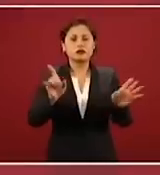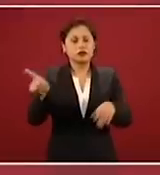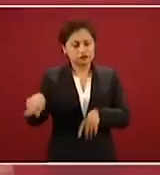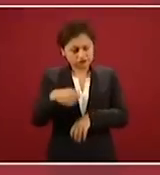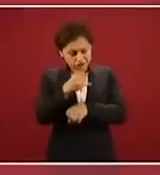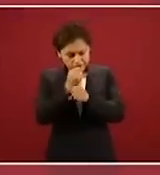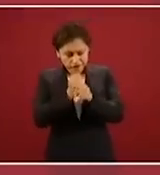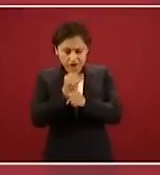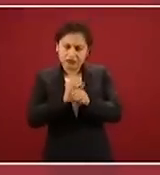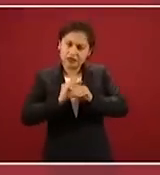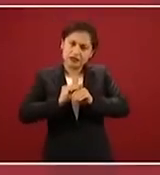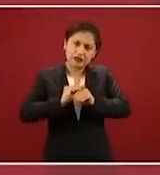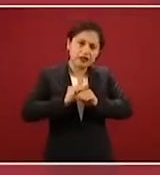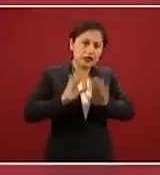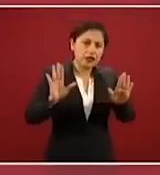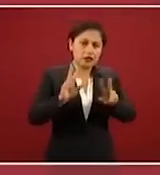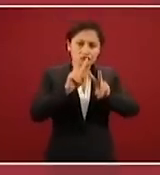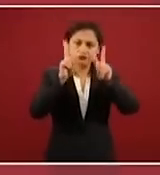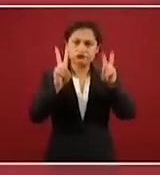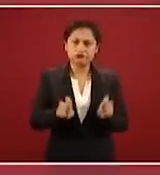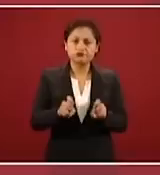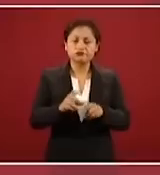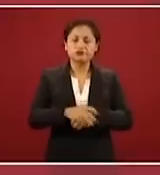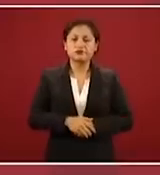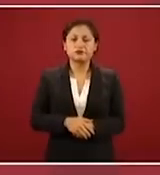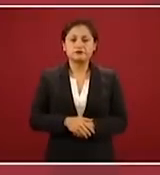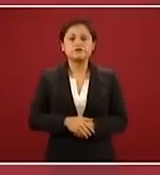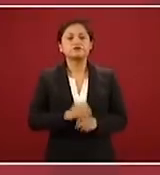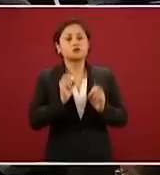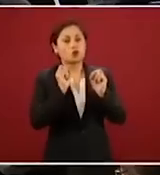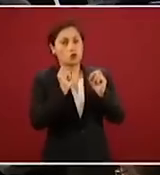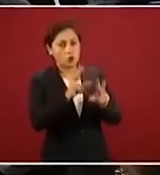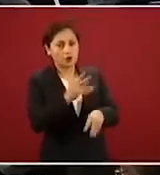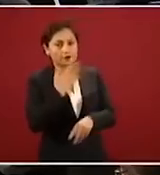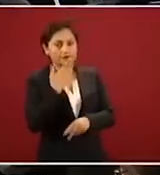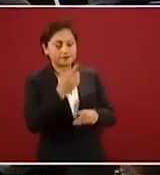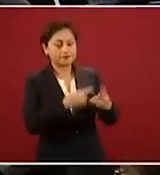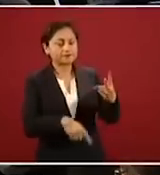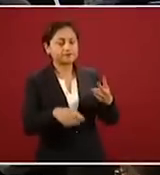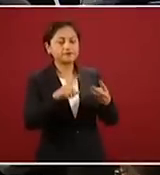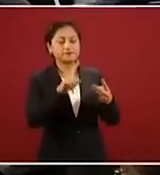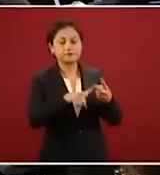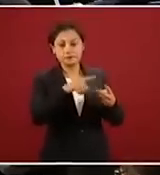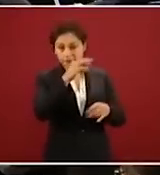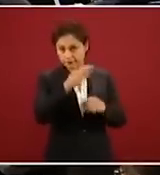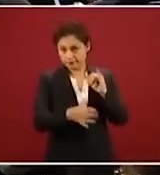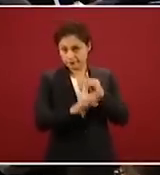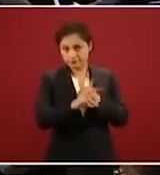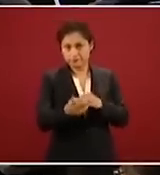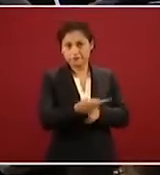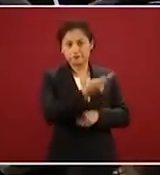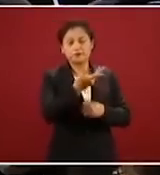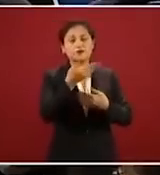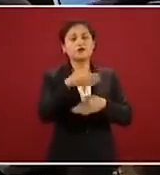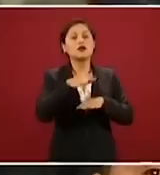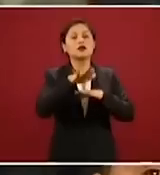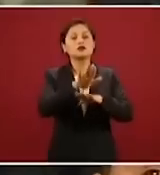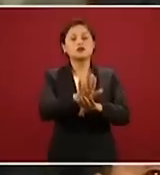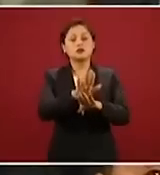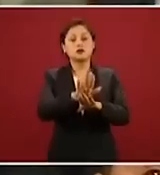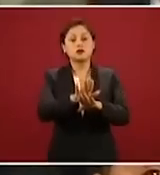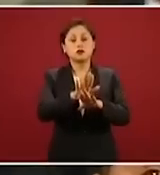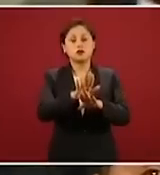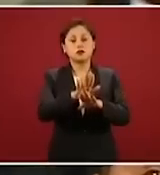definitiva sobre este asunto. Muy bien, presidente. Mi segunda y última pregunta, presidente, tiene que ver con la fuga